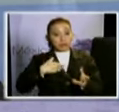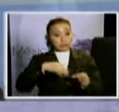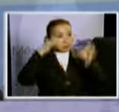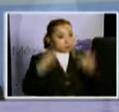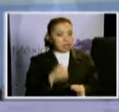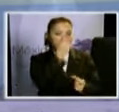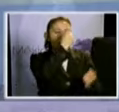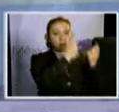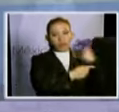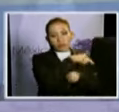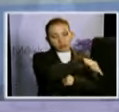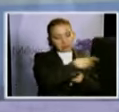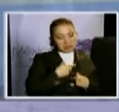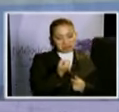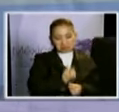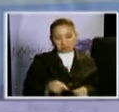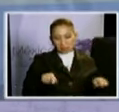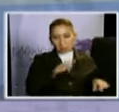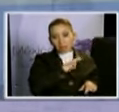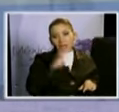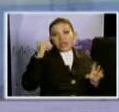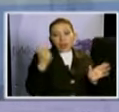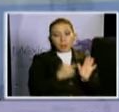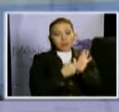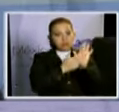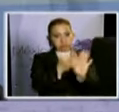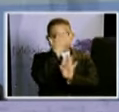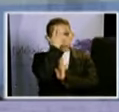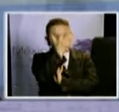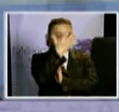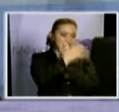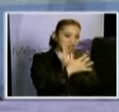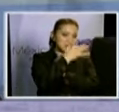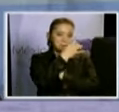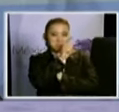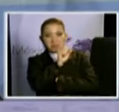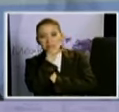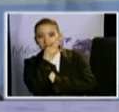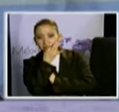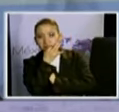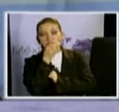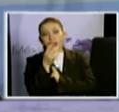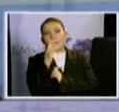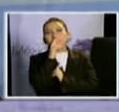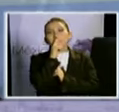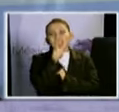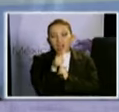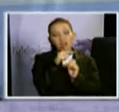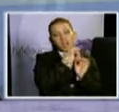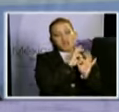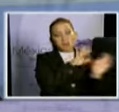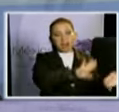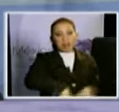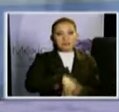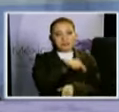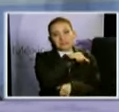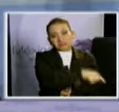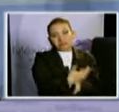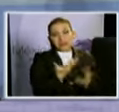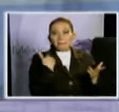algunos de los panelistas sin duda tienen posibilidad de hacer una presentación formal de 15, 20 minutos. Se prefirió este formato